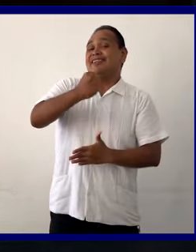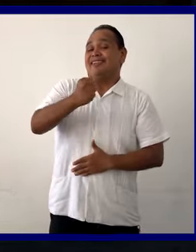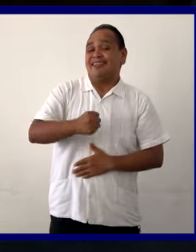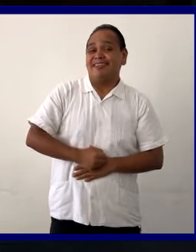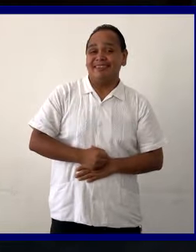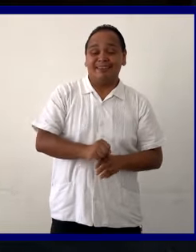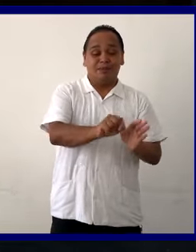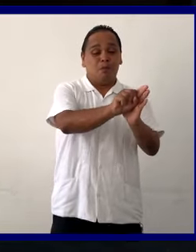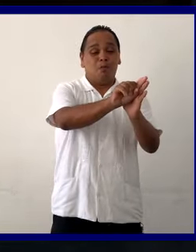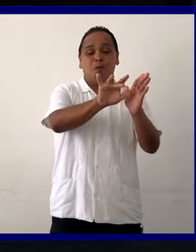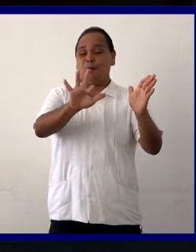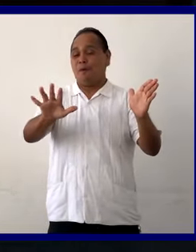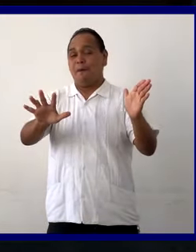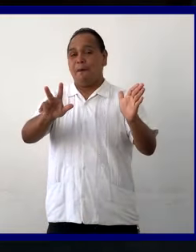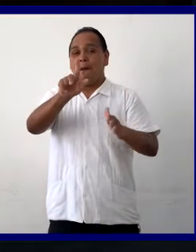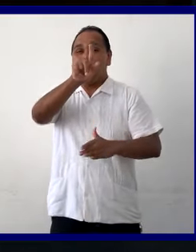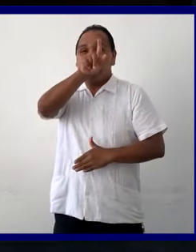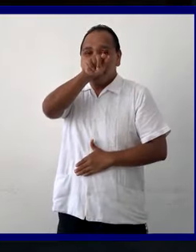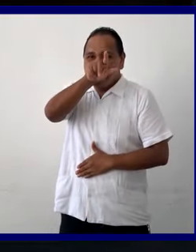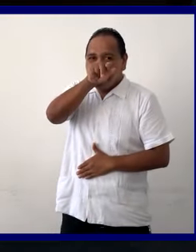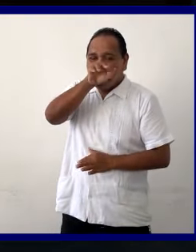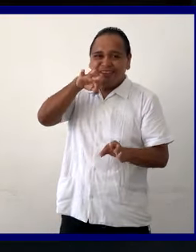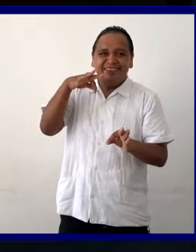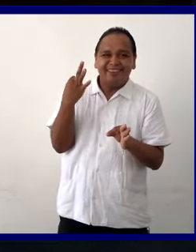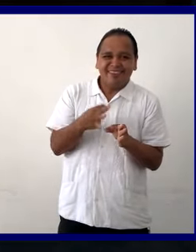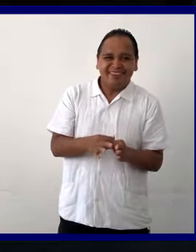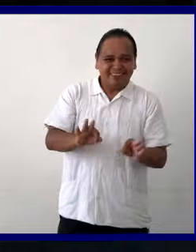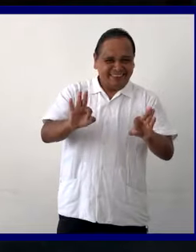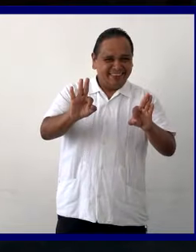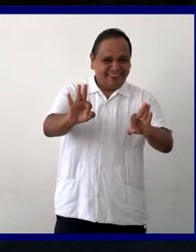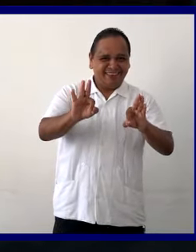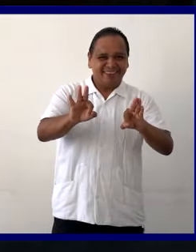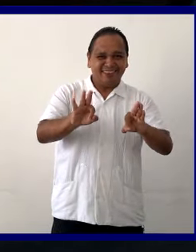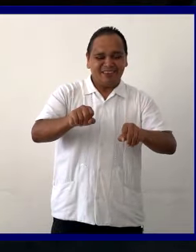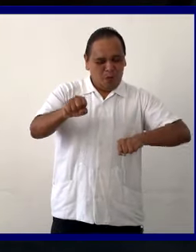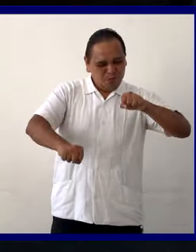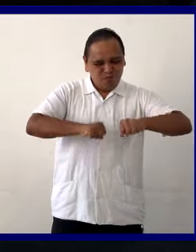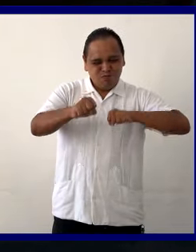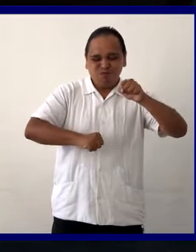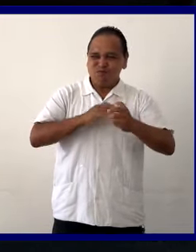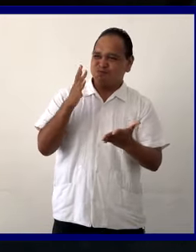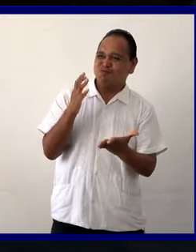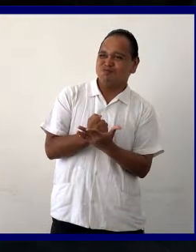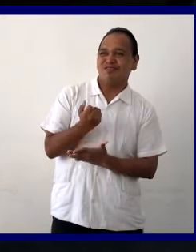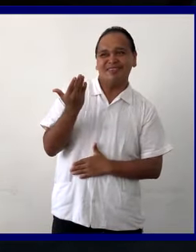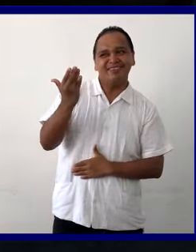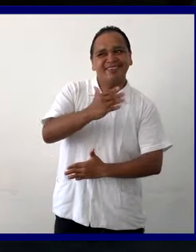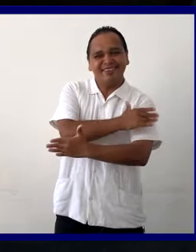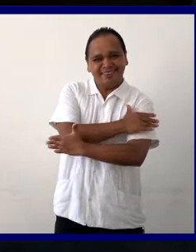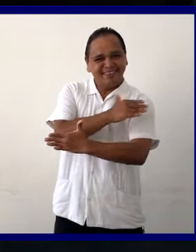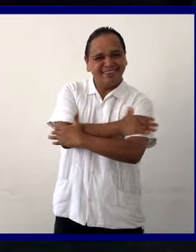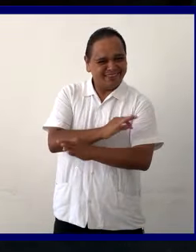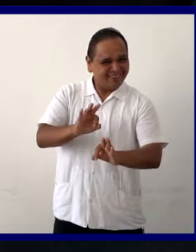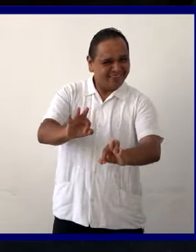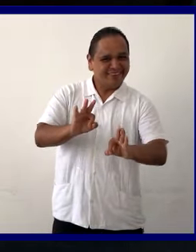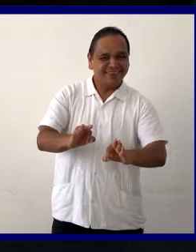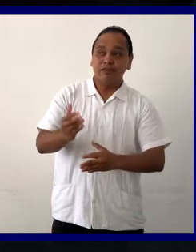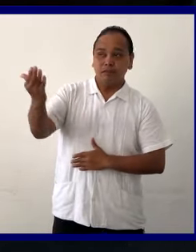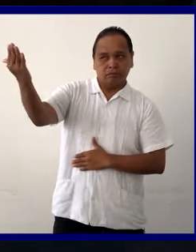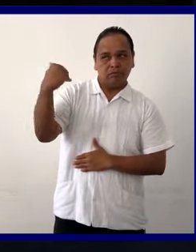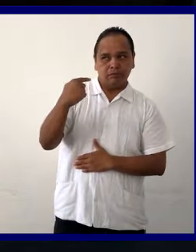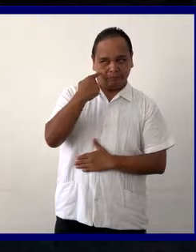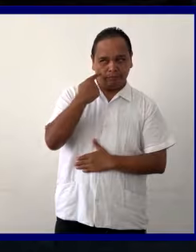Pollo. ¡Excelente! Has ganado la bicicleta último modelo. ¡Felicidades! Tienes que venir a